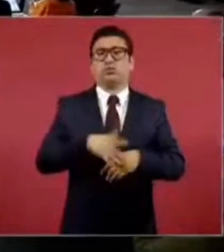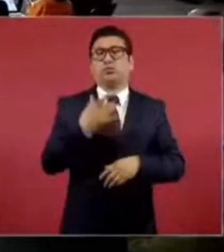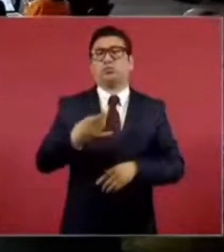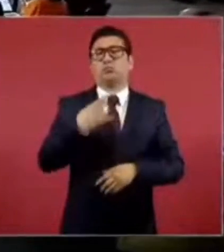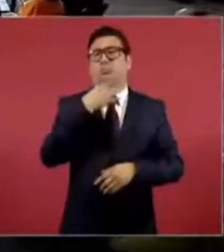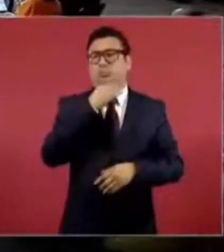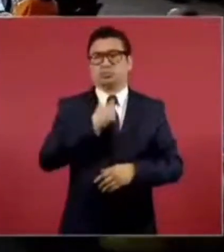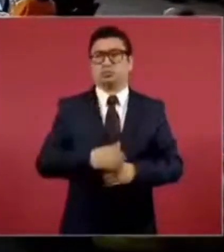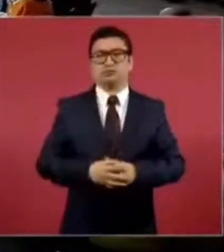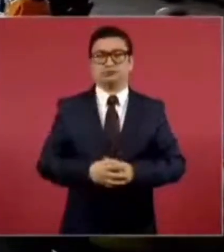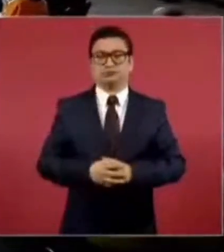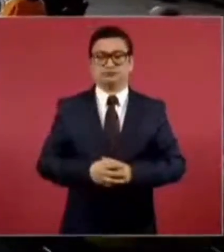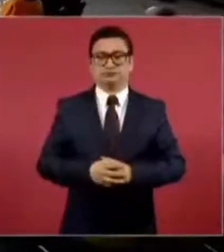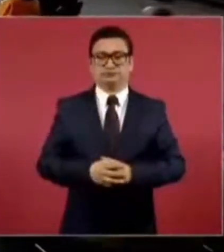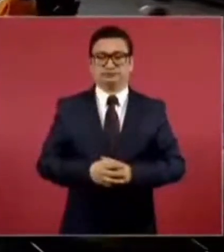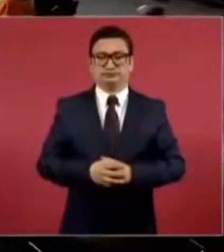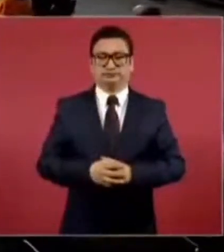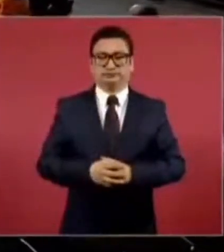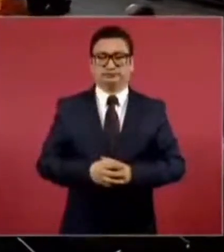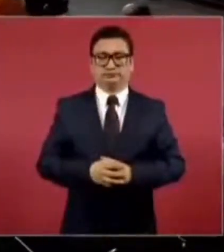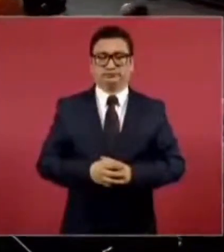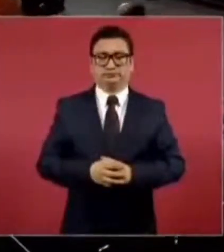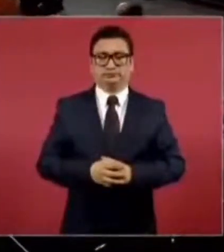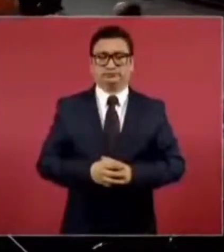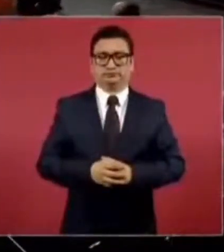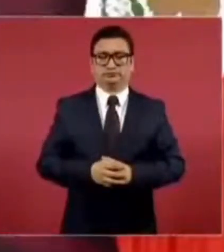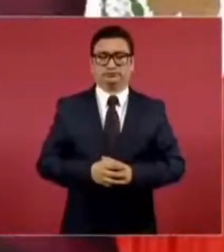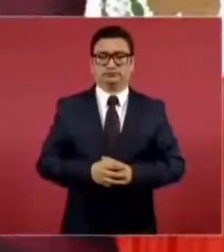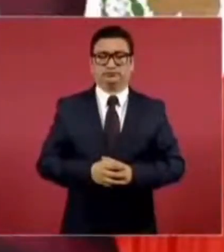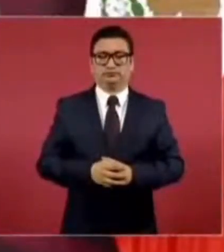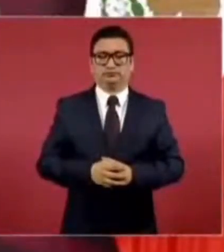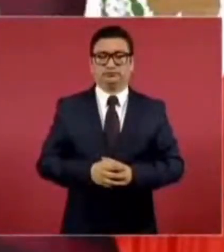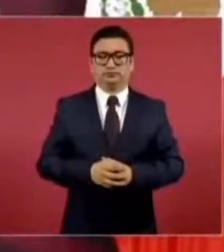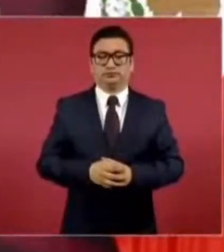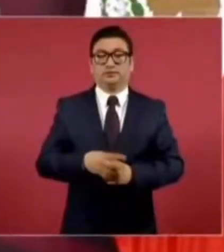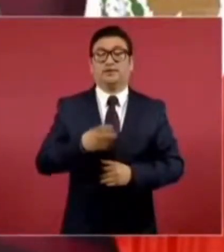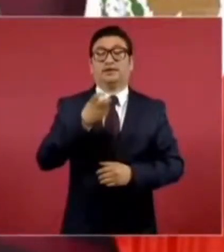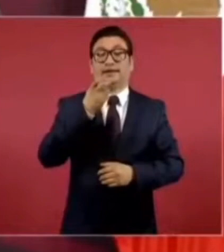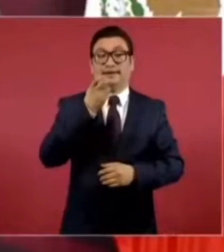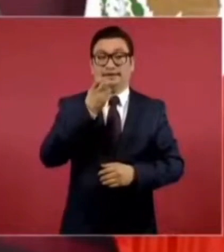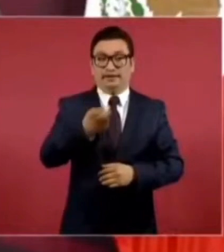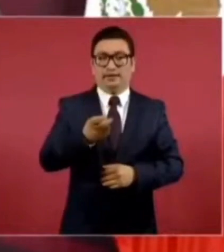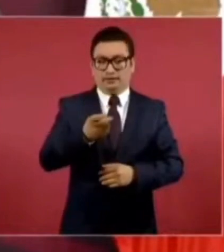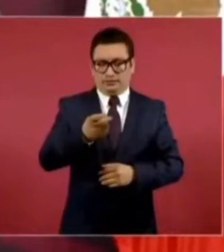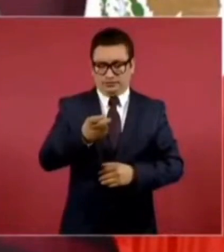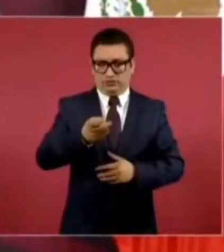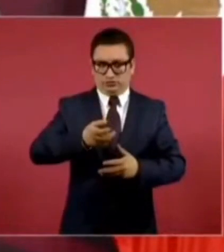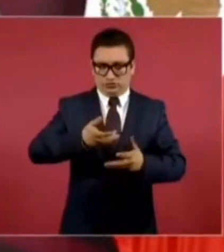derrotarnos. Y eso que sirva también